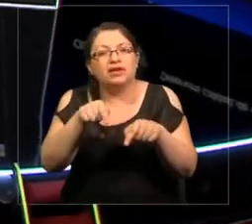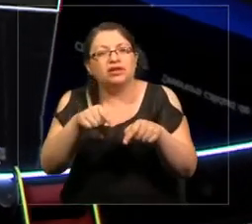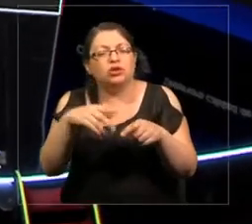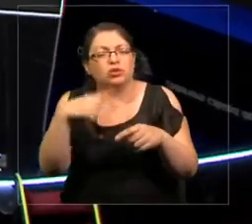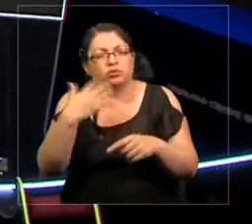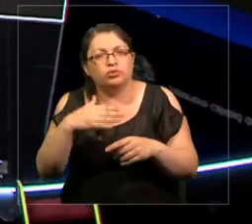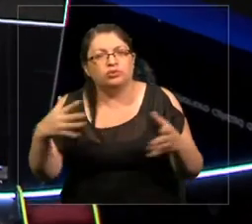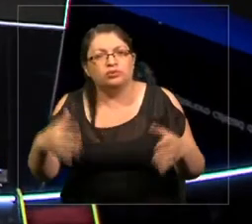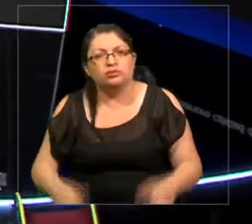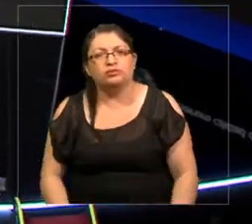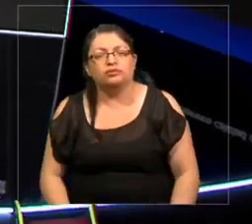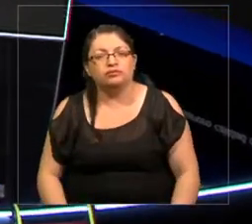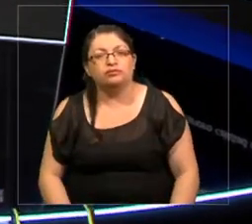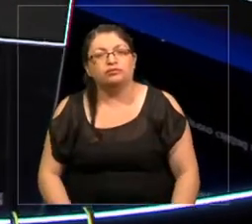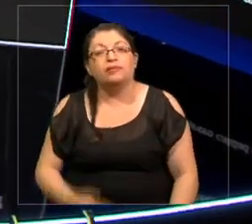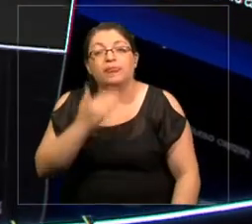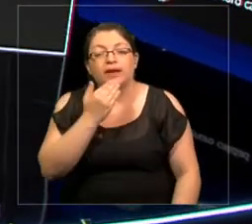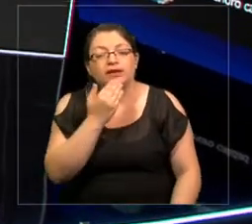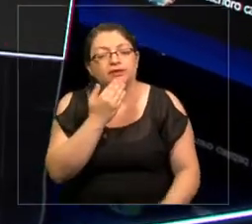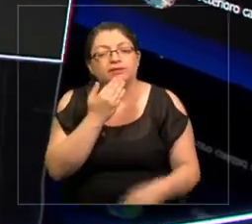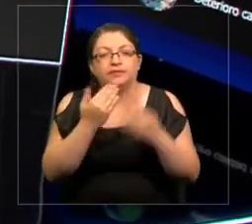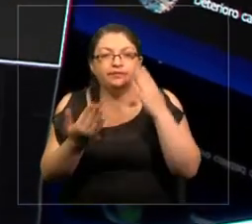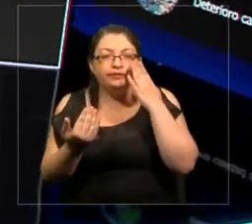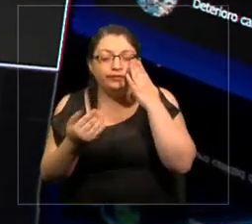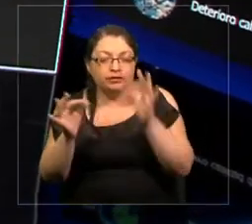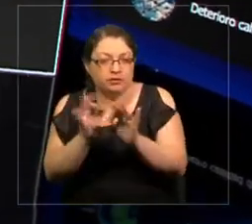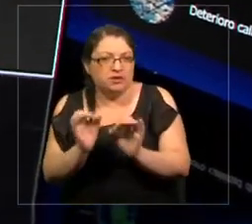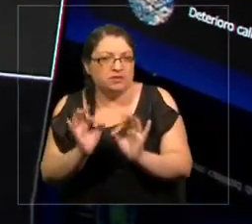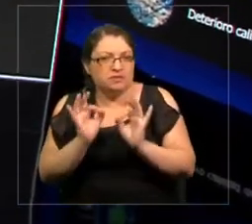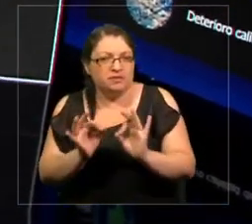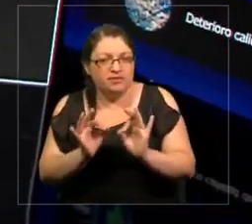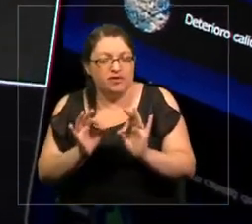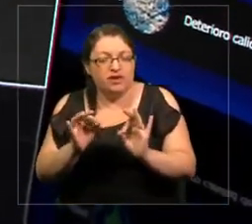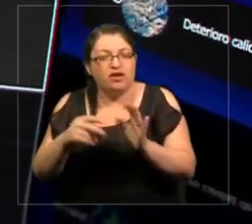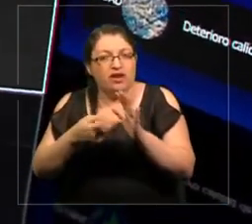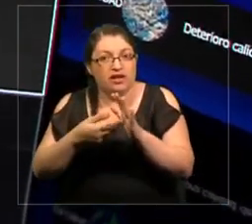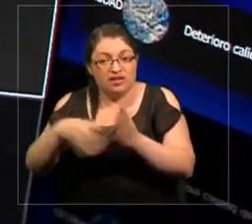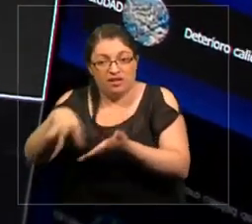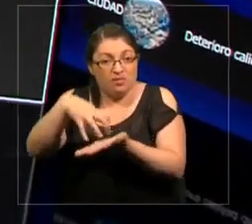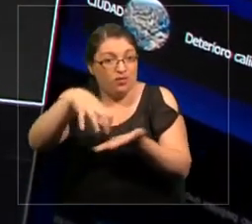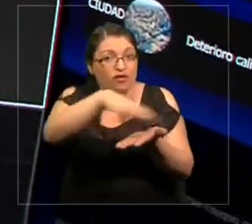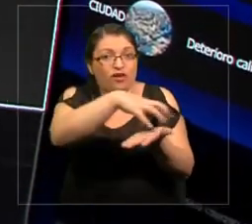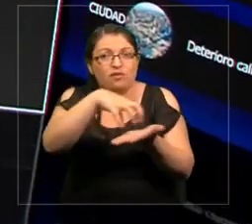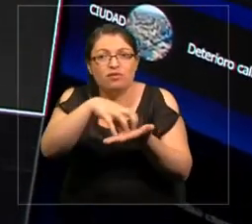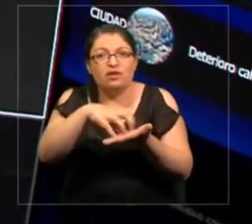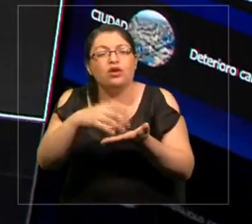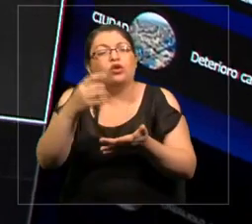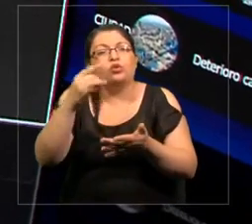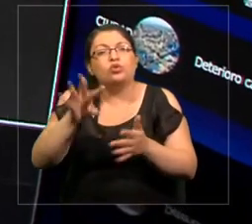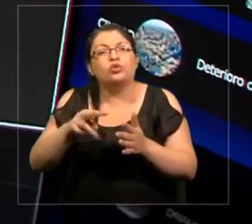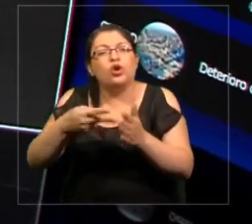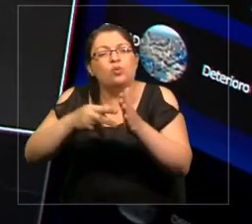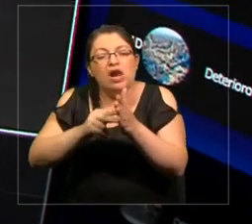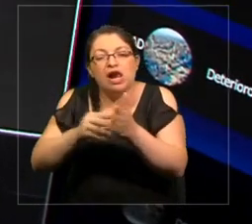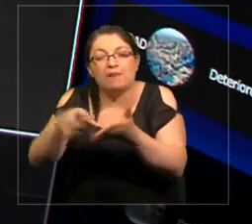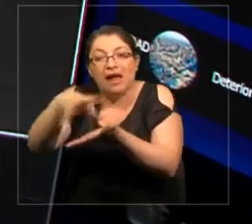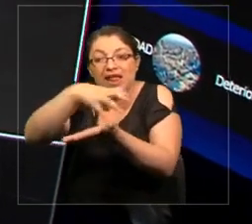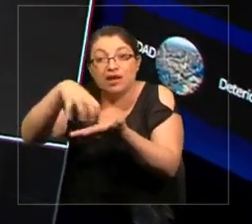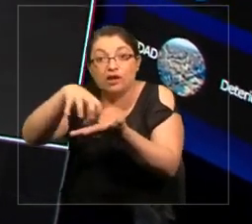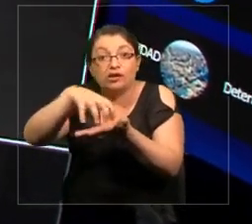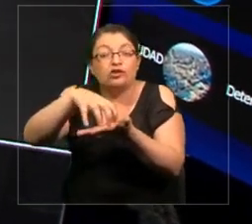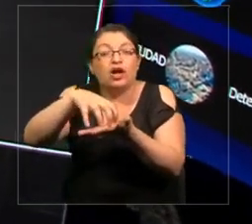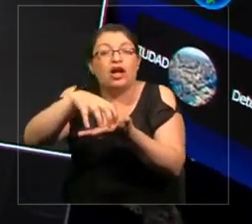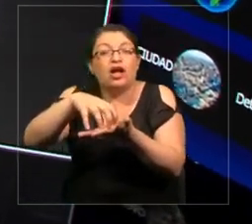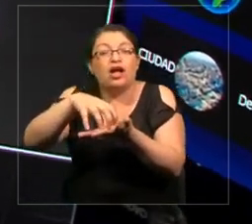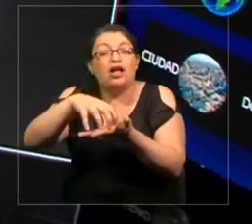muy importante también hay que precisar que esta crisis de las ciudades no es sólo una crisis de las ciudades del mundo